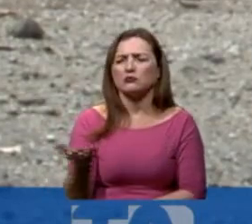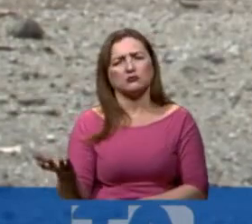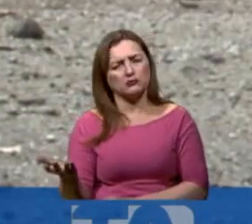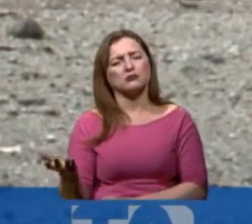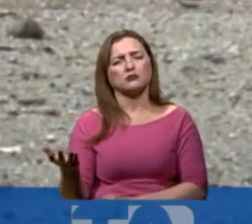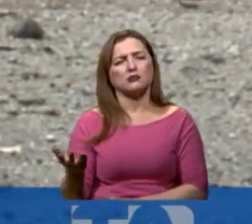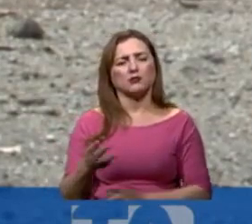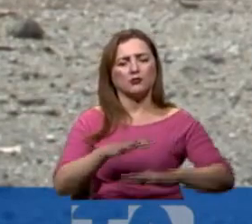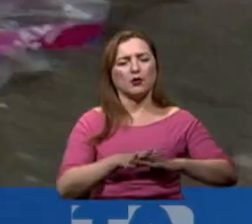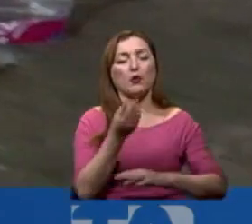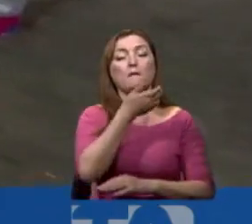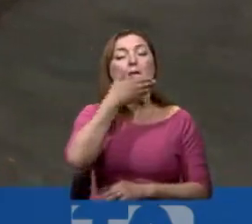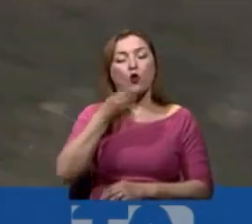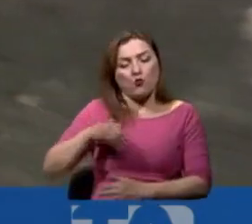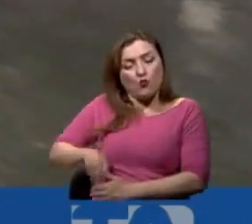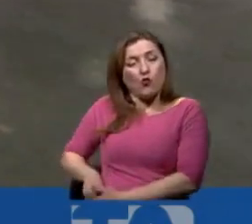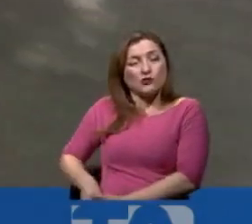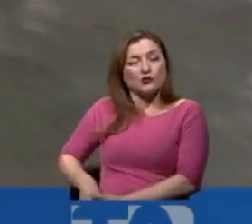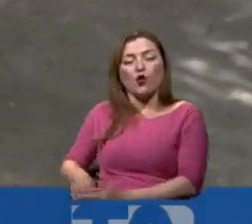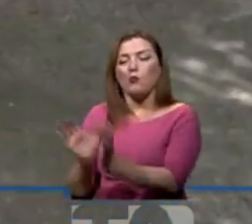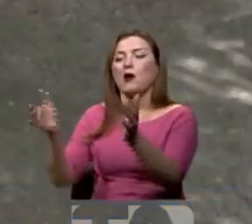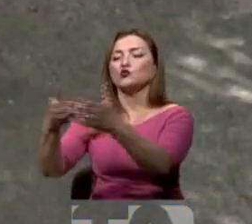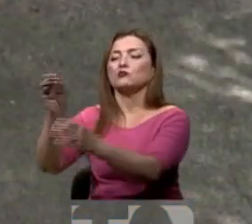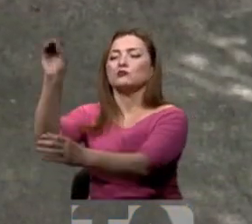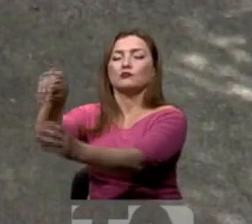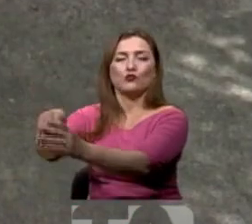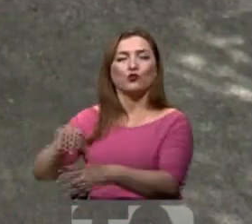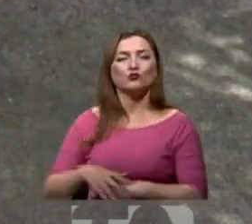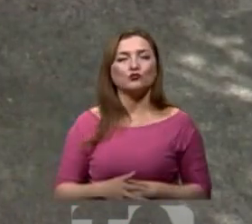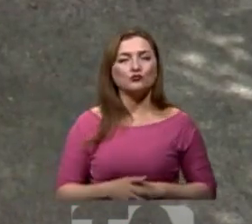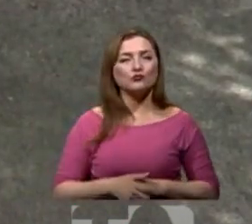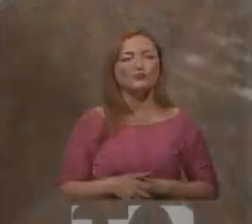genere, guárdela en su bolsillo o deposítela en un basurero.